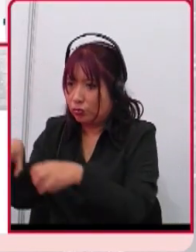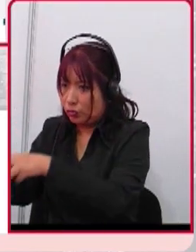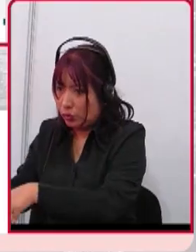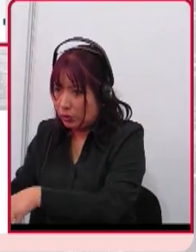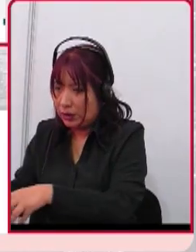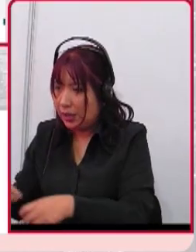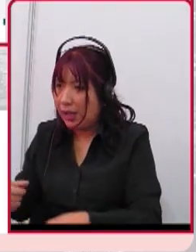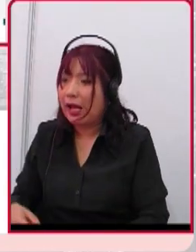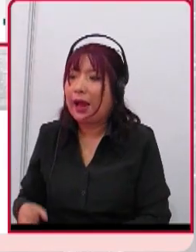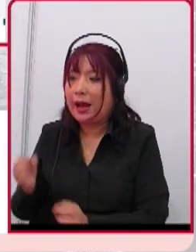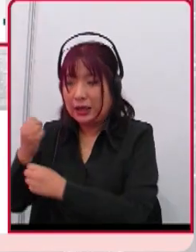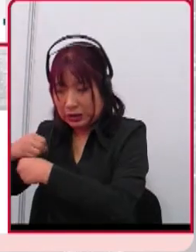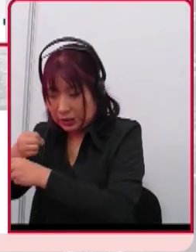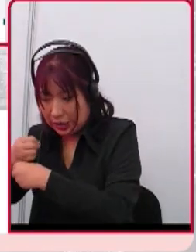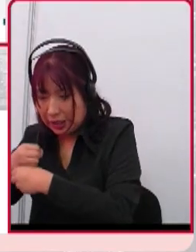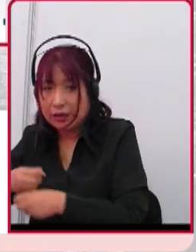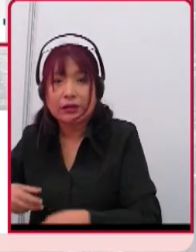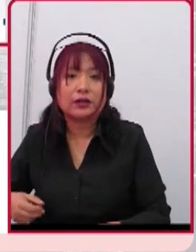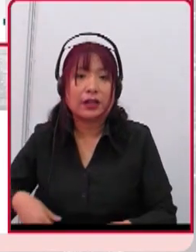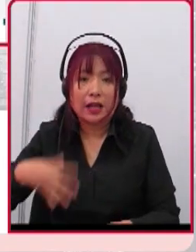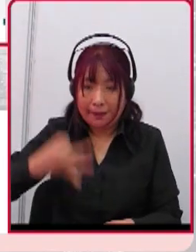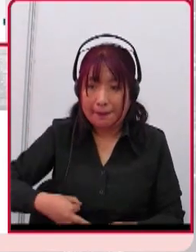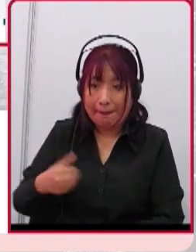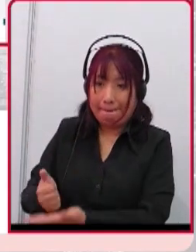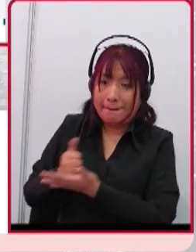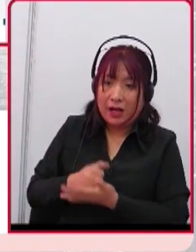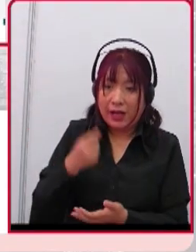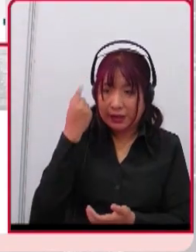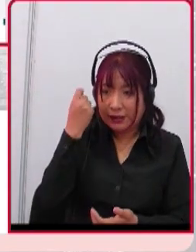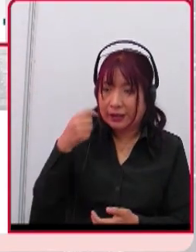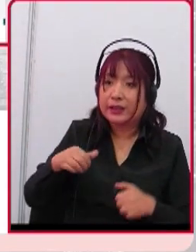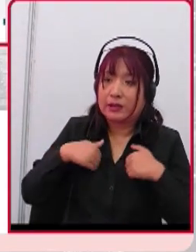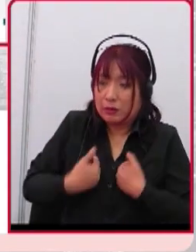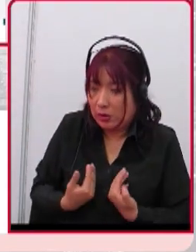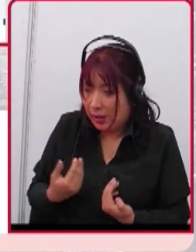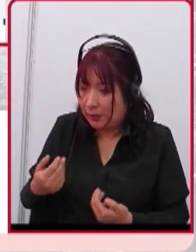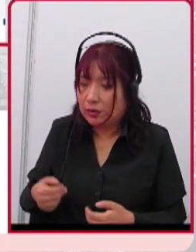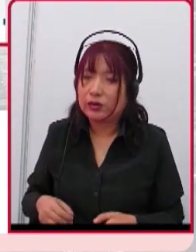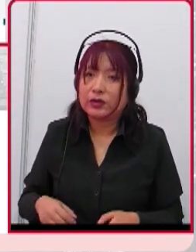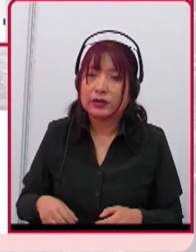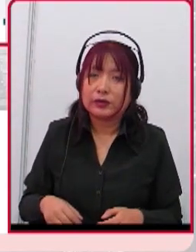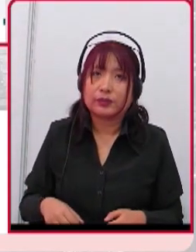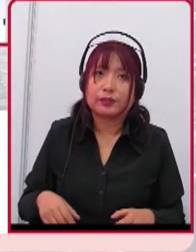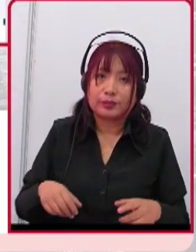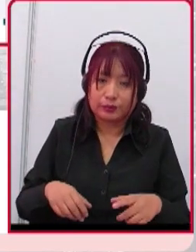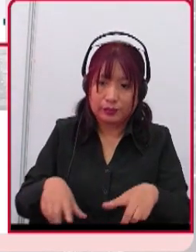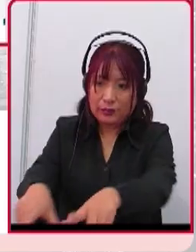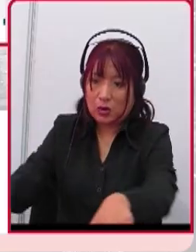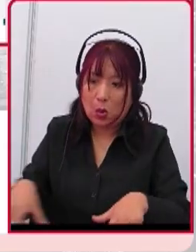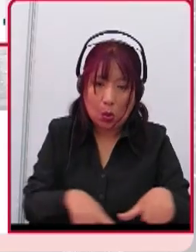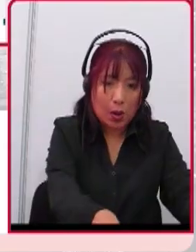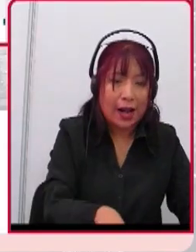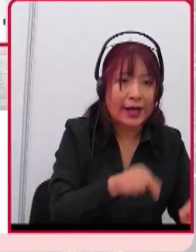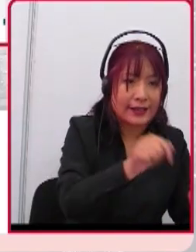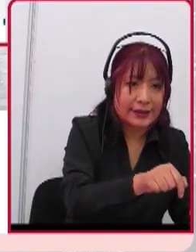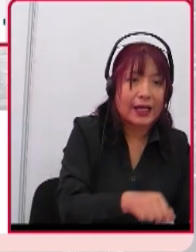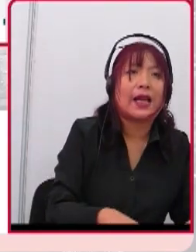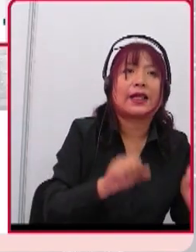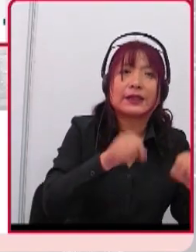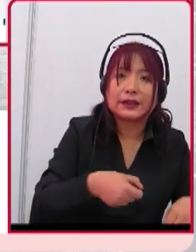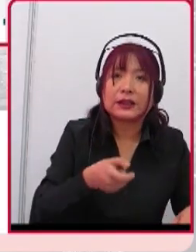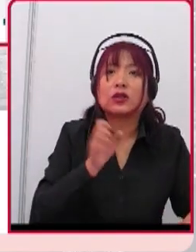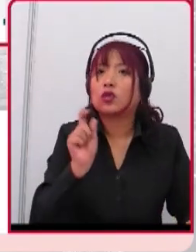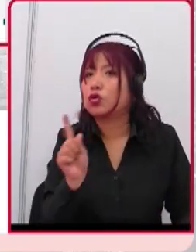de minerales. Va a ser en este caso también la identificación de zonas geológicas relevantes. Es con ello que